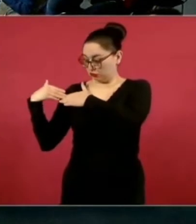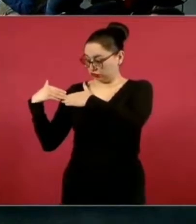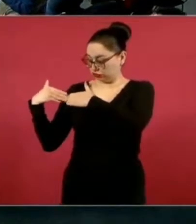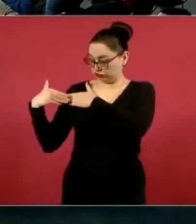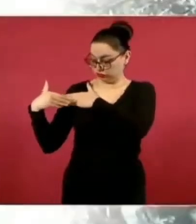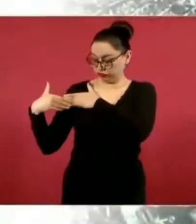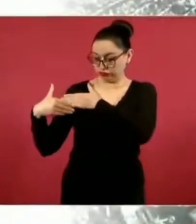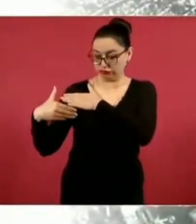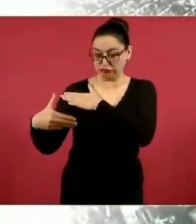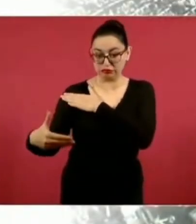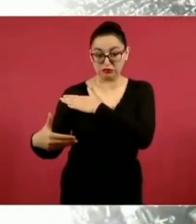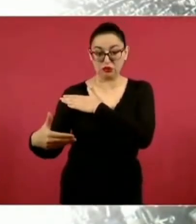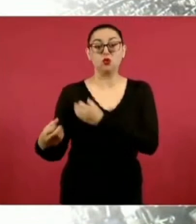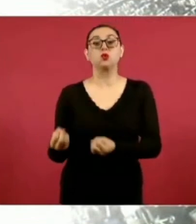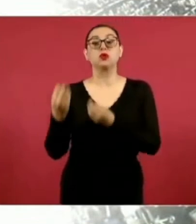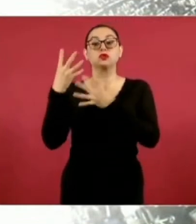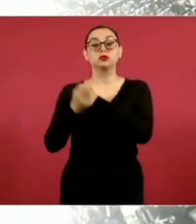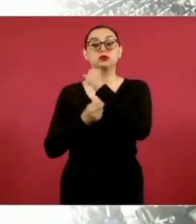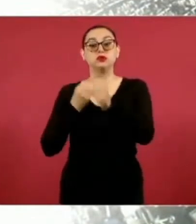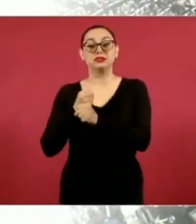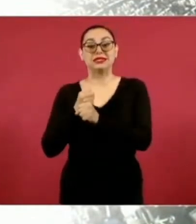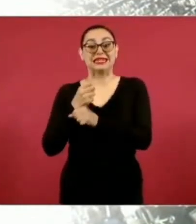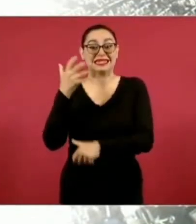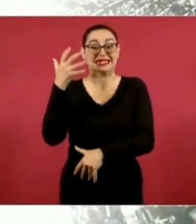15. Y han habido